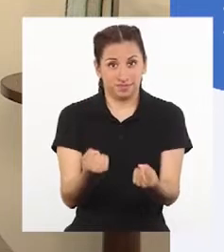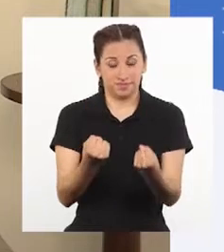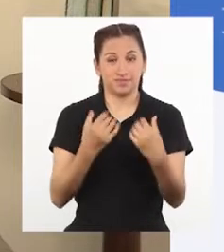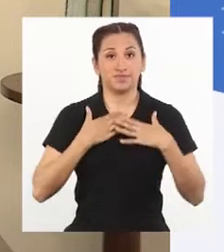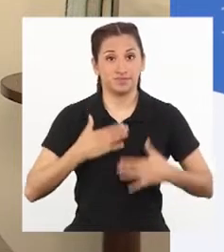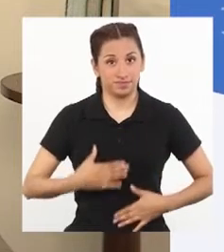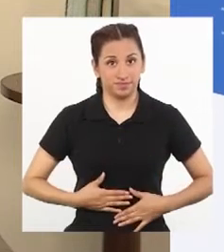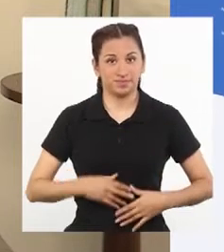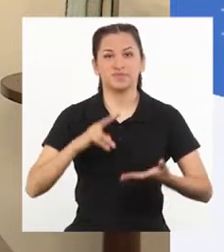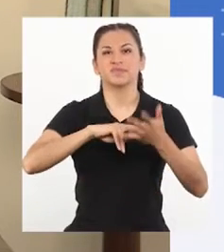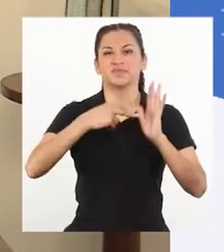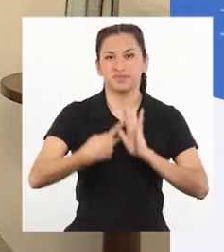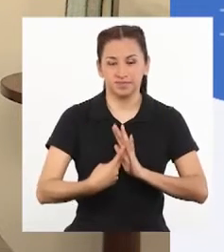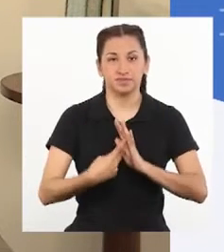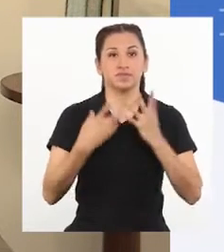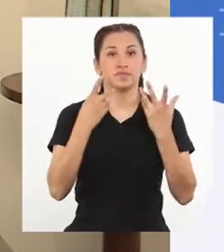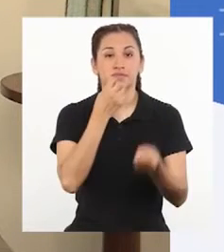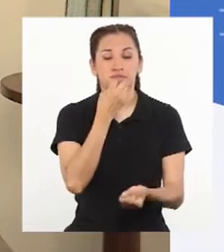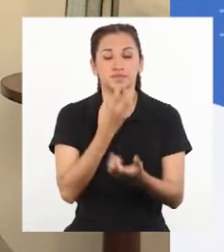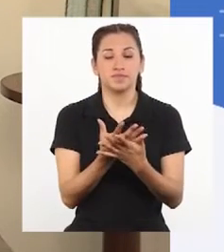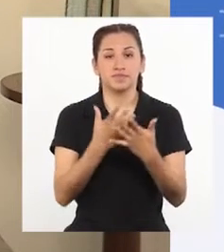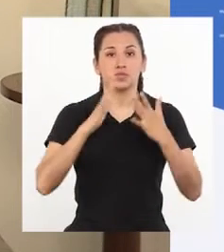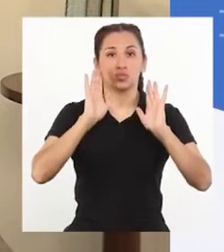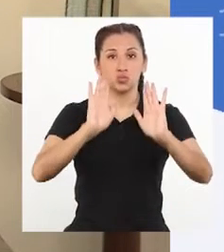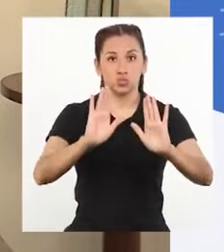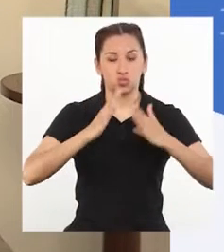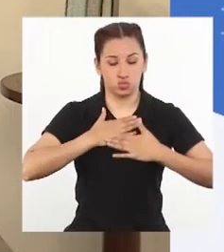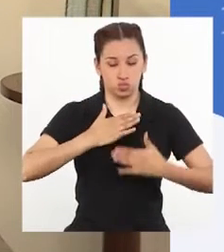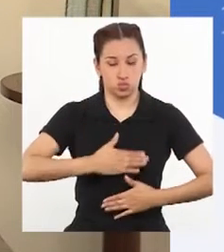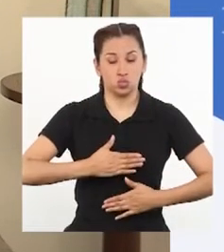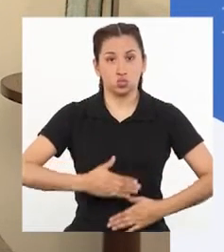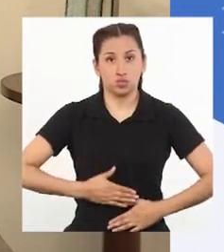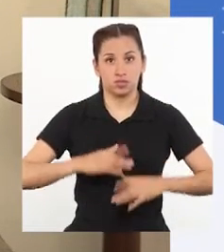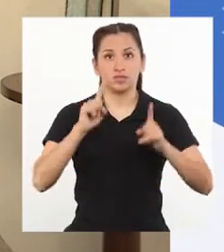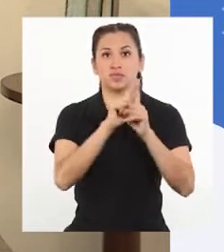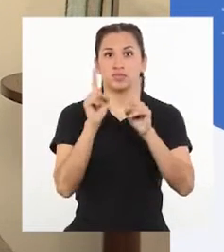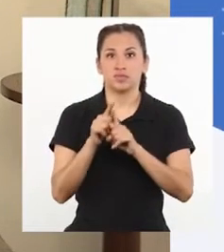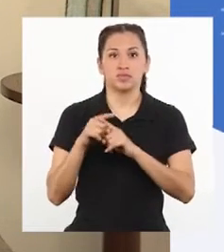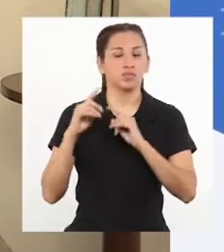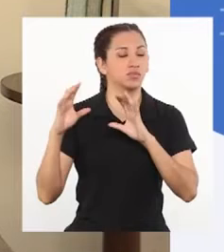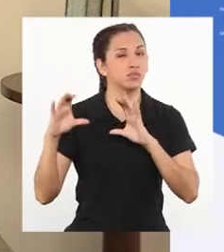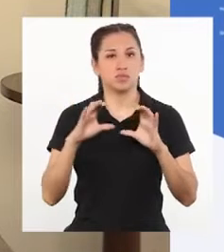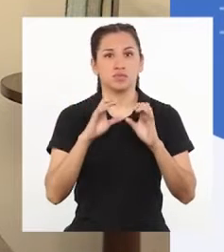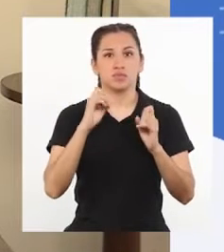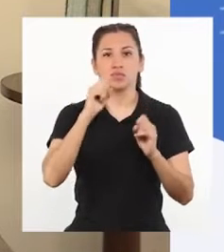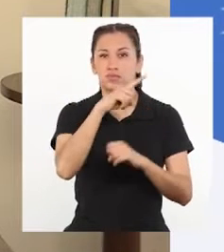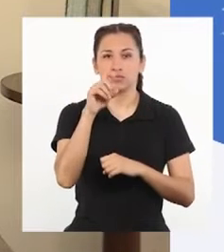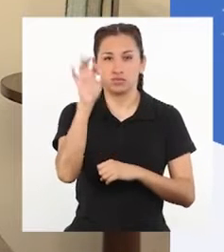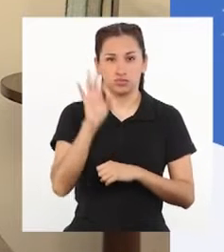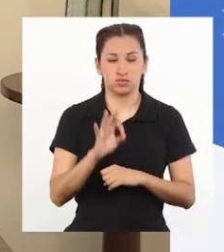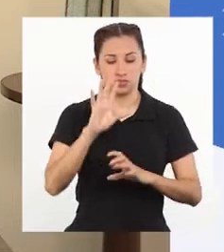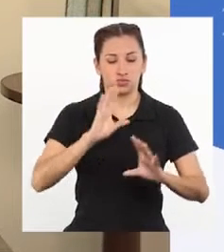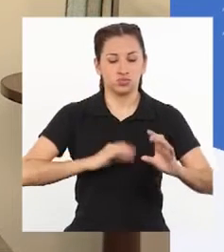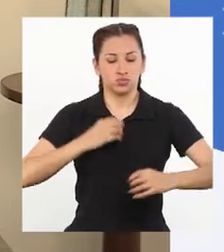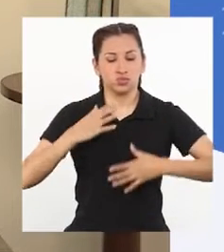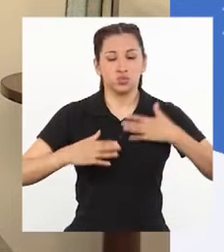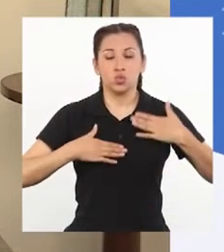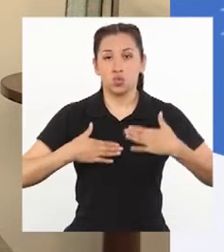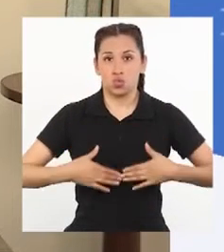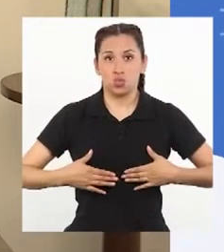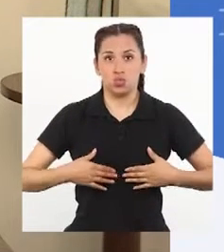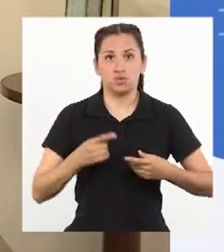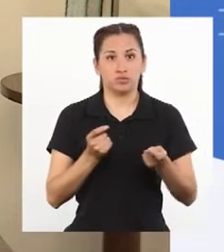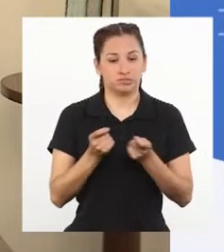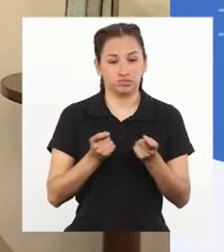física. Consiste en el bienestar del cuerpo y el óptimo funcionamiento del organismo y es